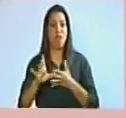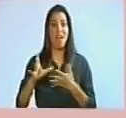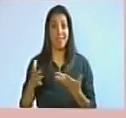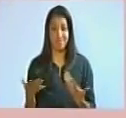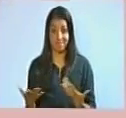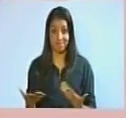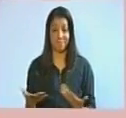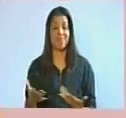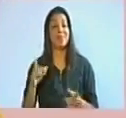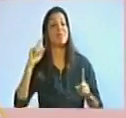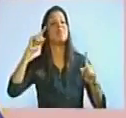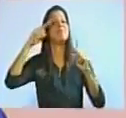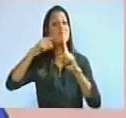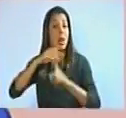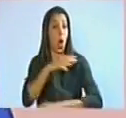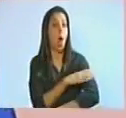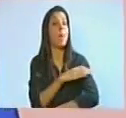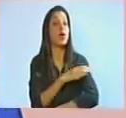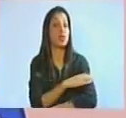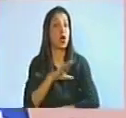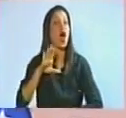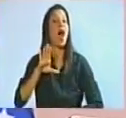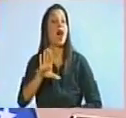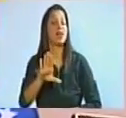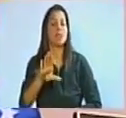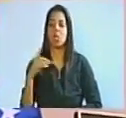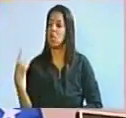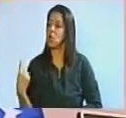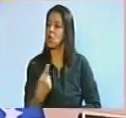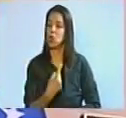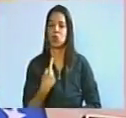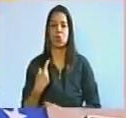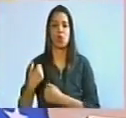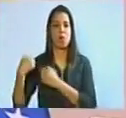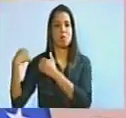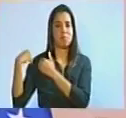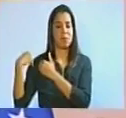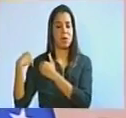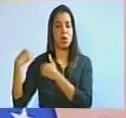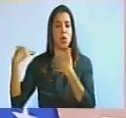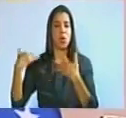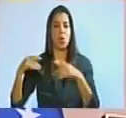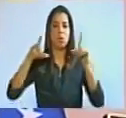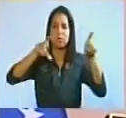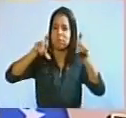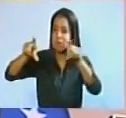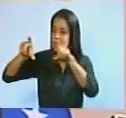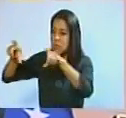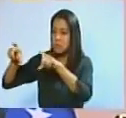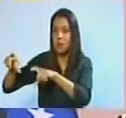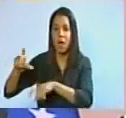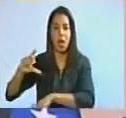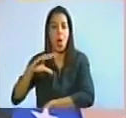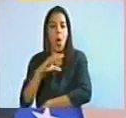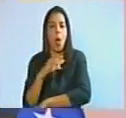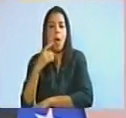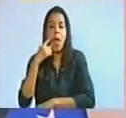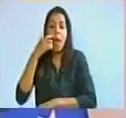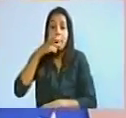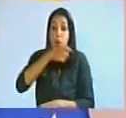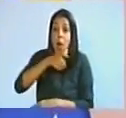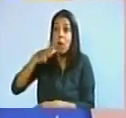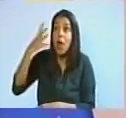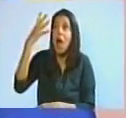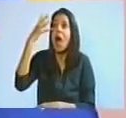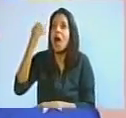político. Y es la tarea de los revolucionarios que nuestro pueblo entienda dónde están los enemigos de la revolución, dónde